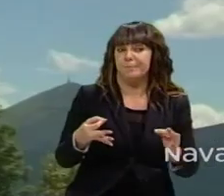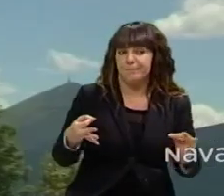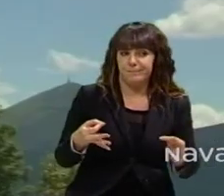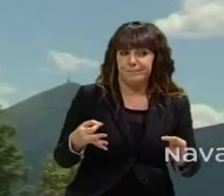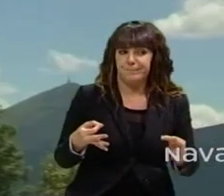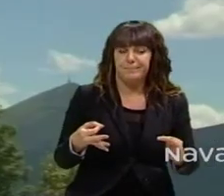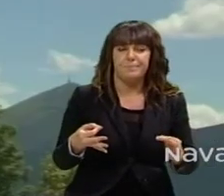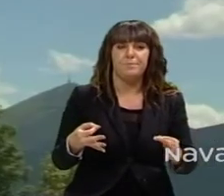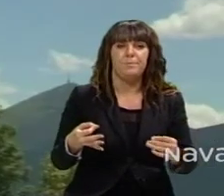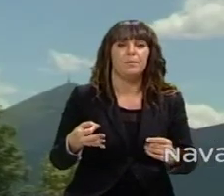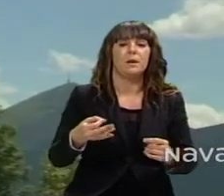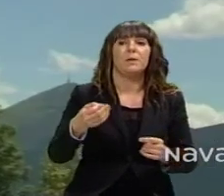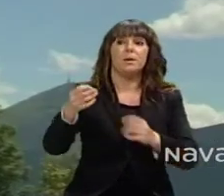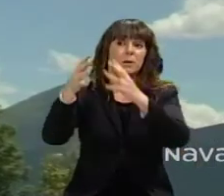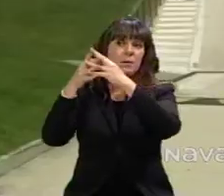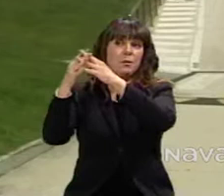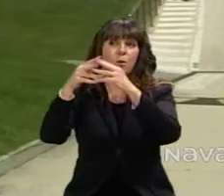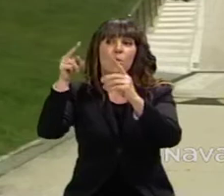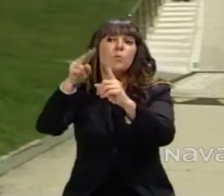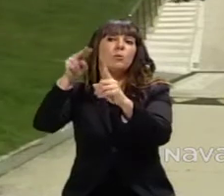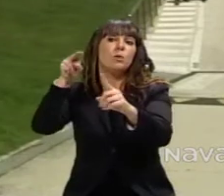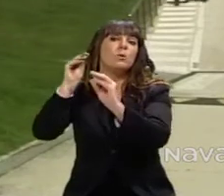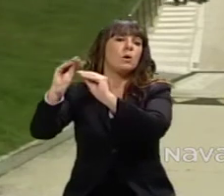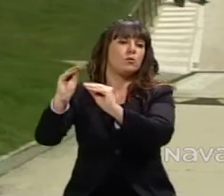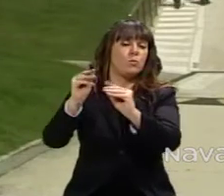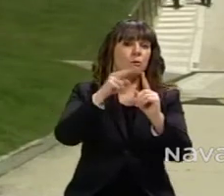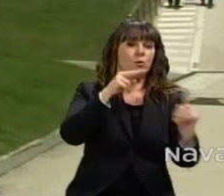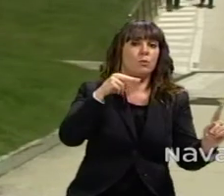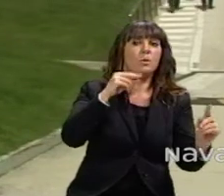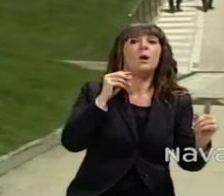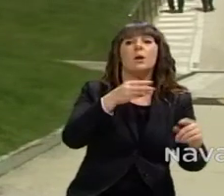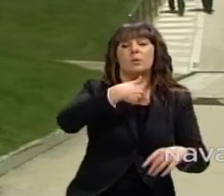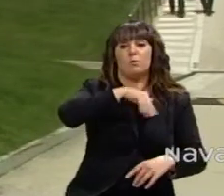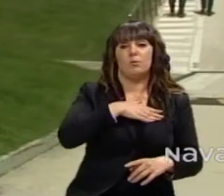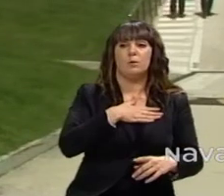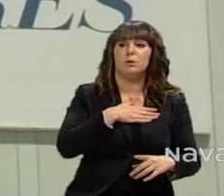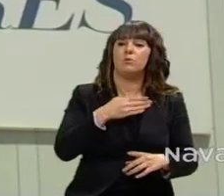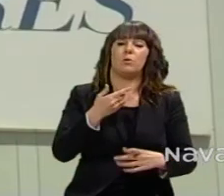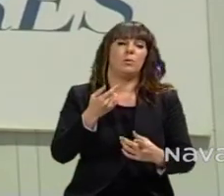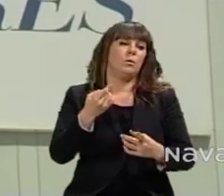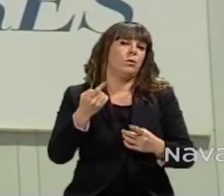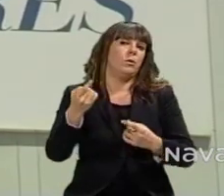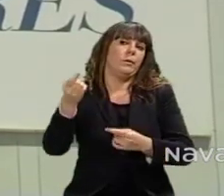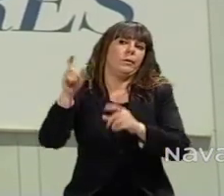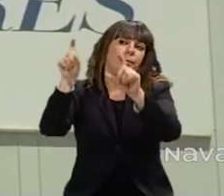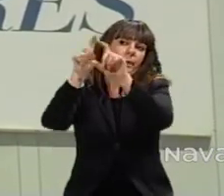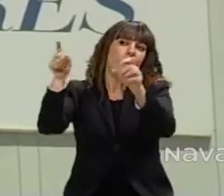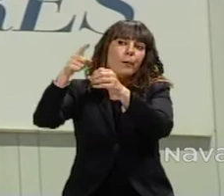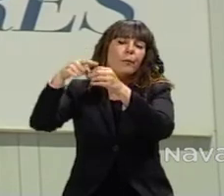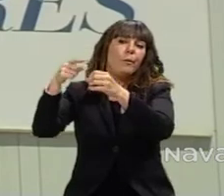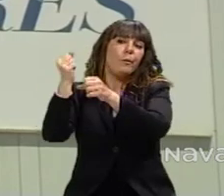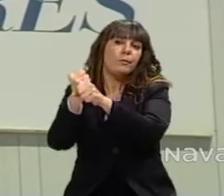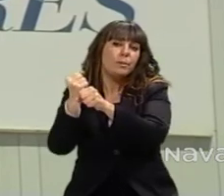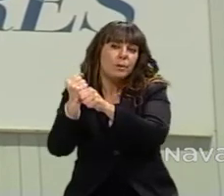con, tanto ellos desde su punto de vista como personas que desarrollan y promocionan su estado,